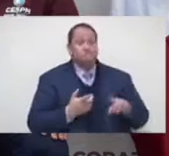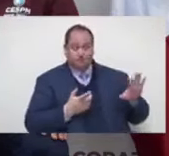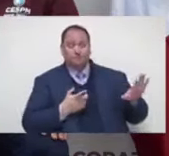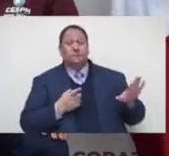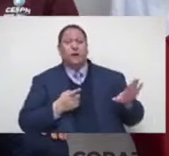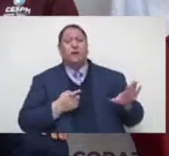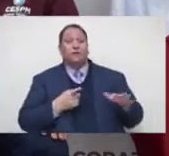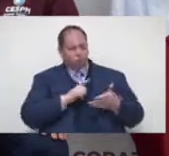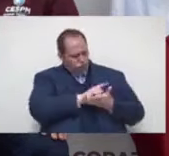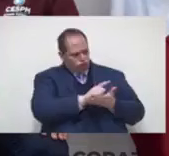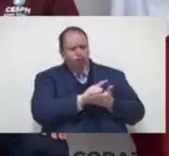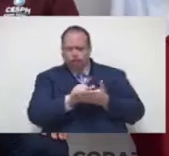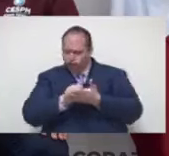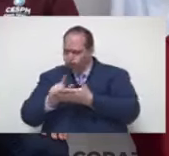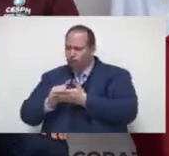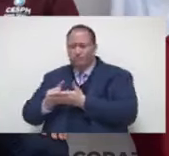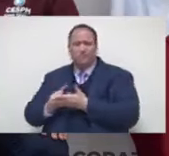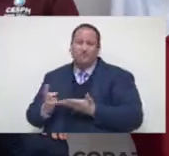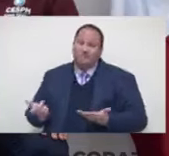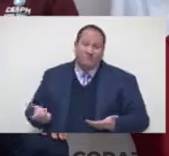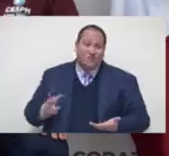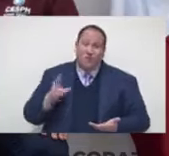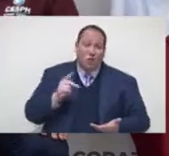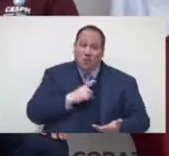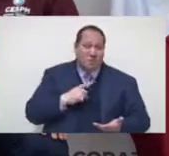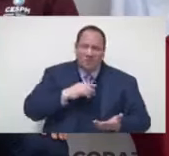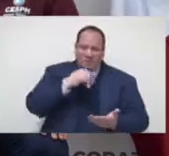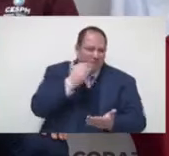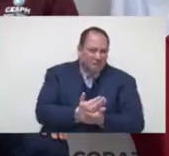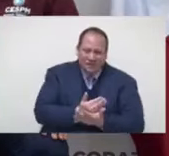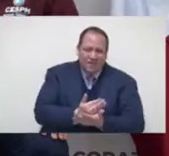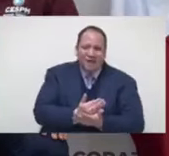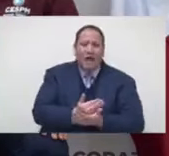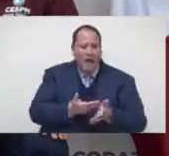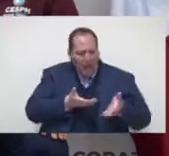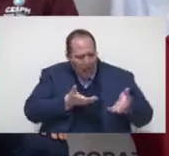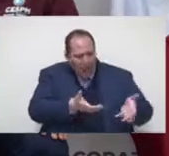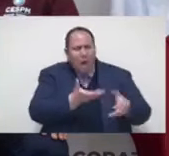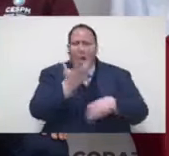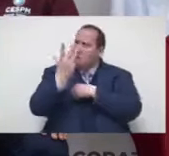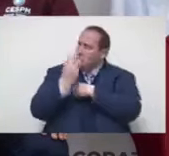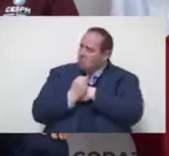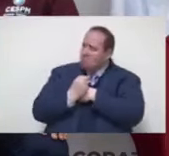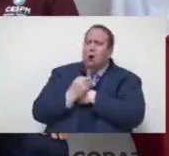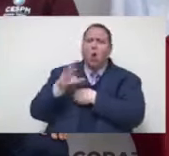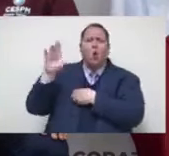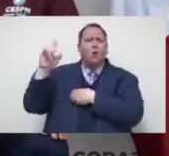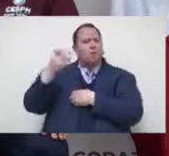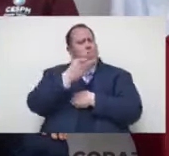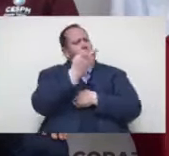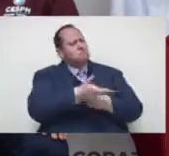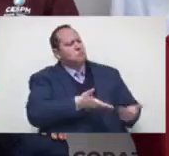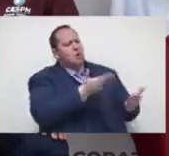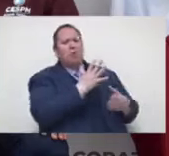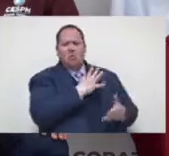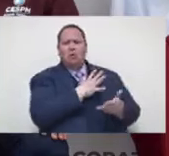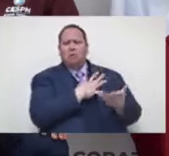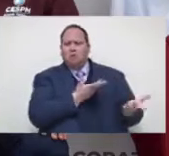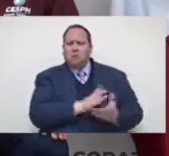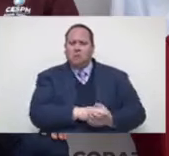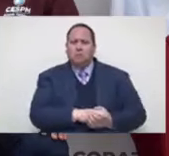Se están limpiando, inclusive no tienen por qué detenerse, o sea, los derechos de vía existen, hablando de Conagua, tienen